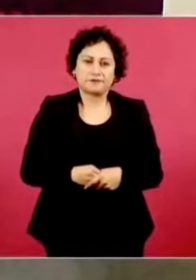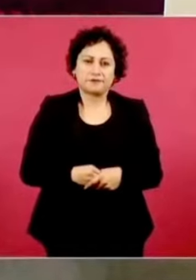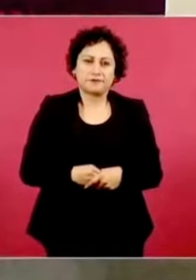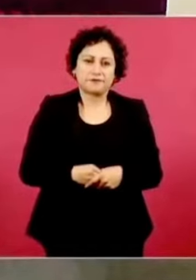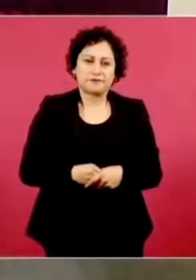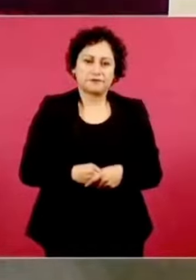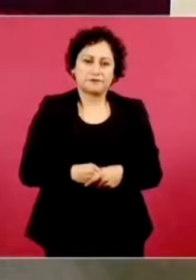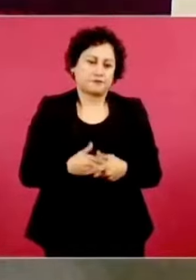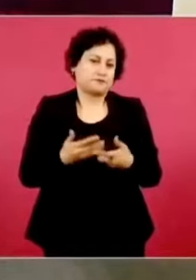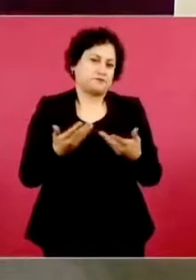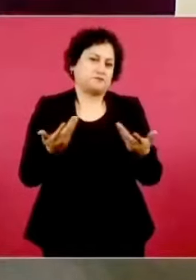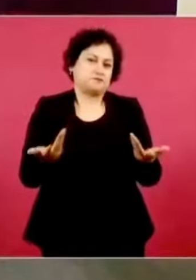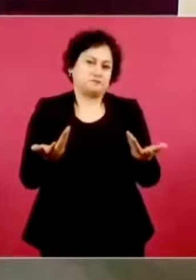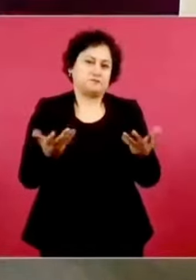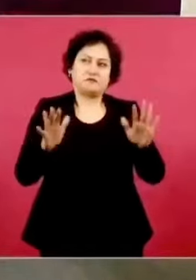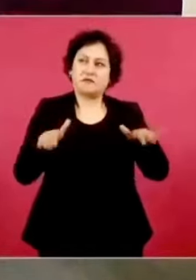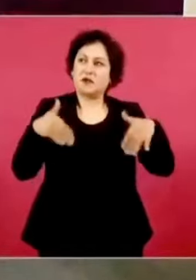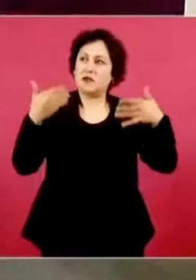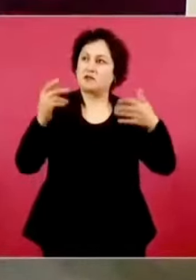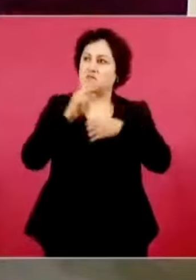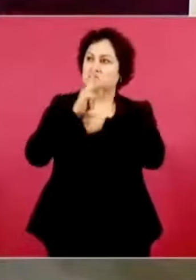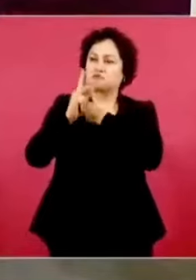Entonces, estamos muy bien, muy bien.